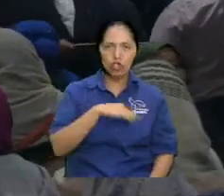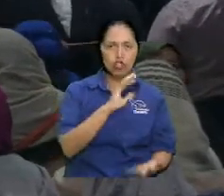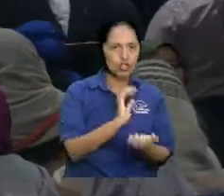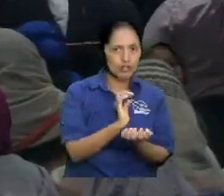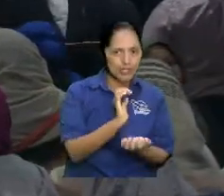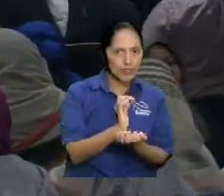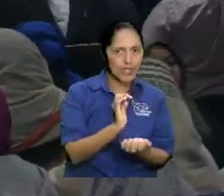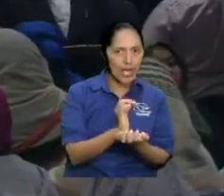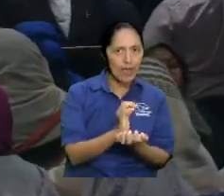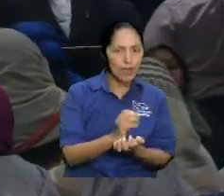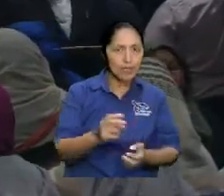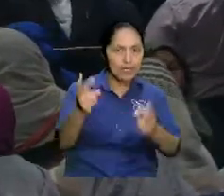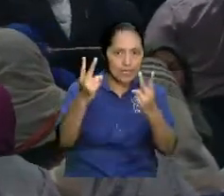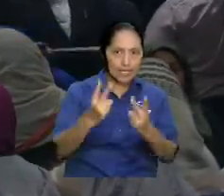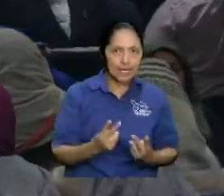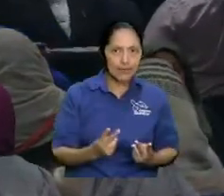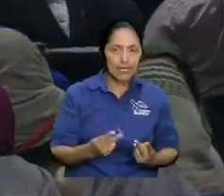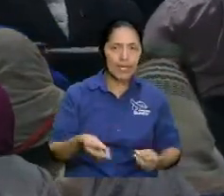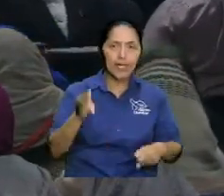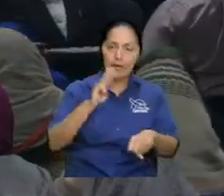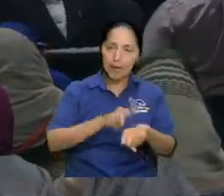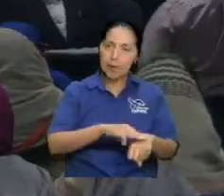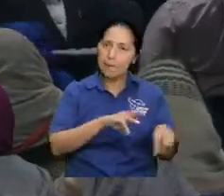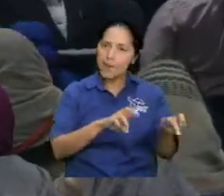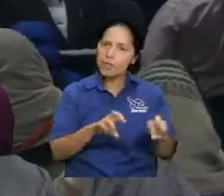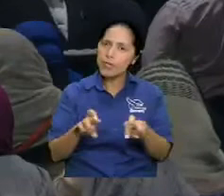Y creo que vamos a necesitar ayuda extra aquí,